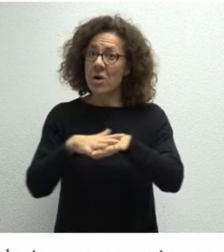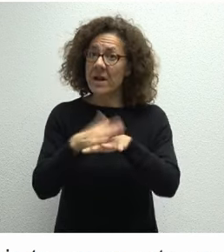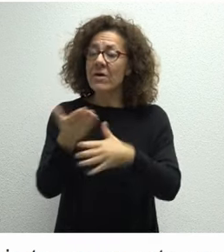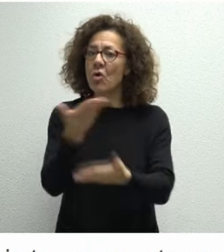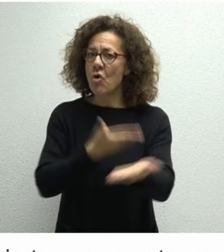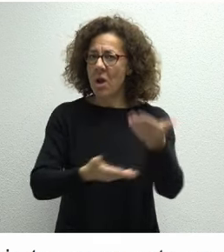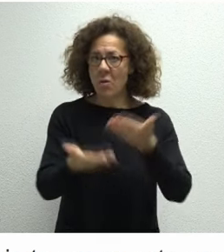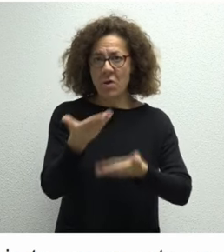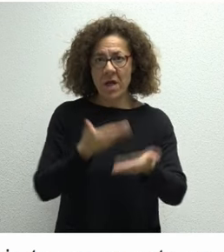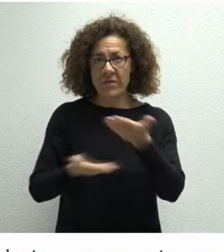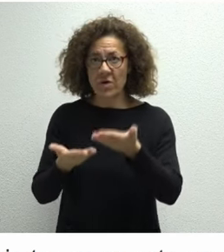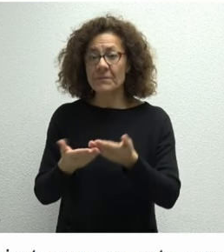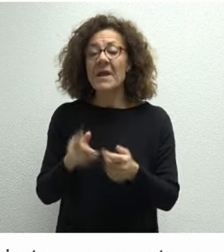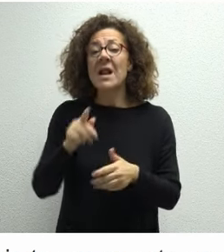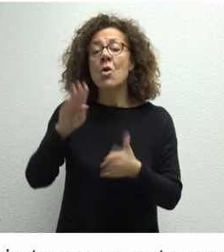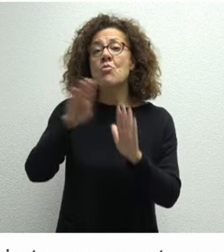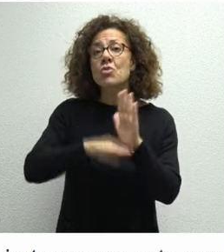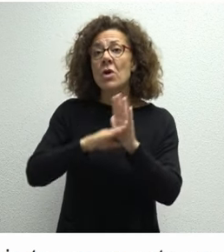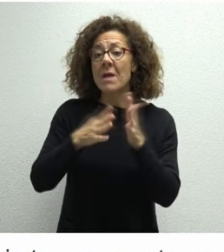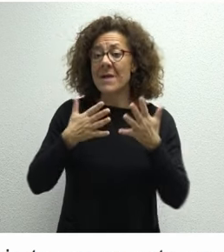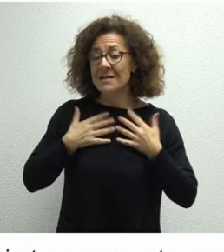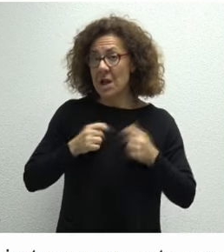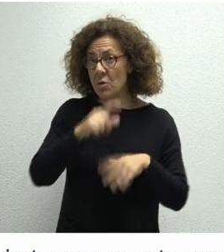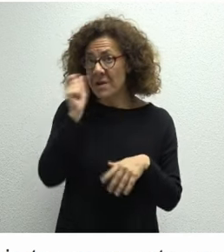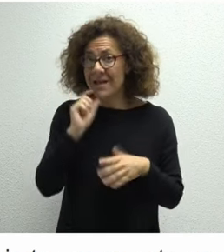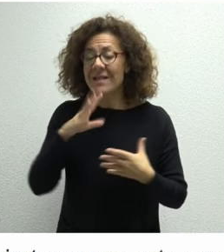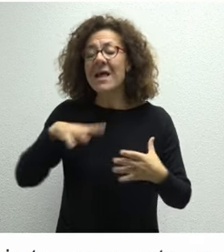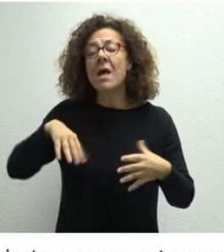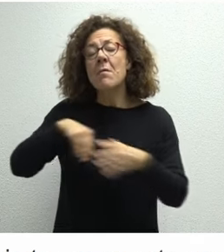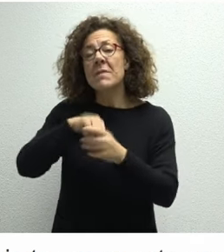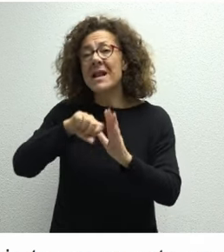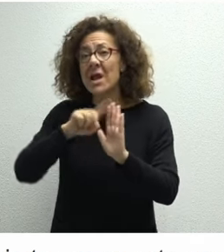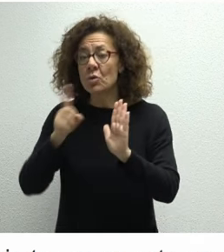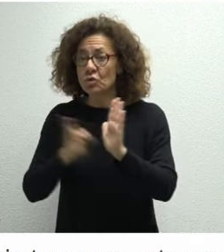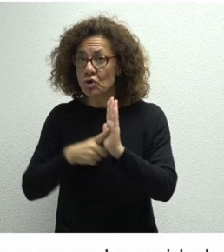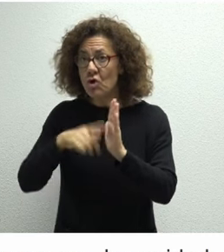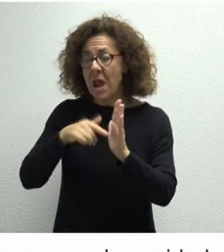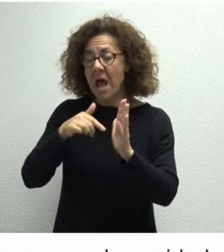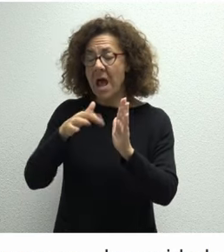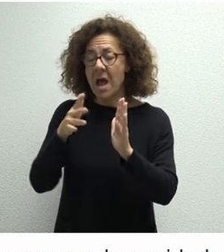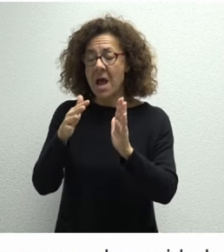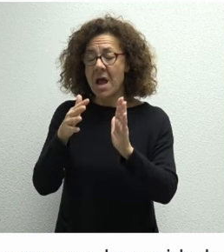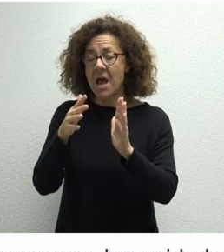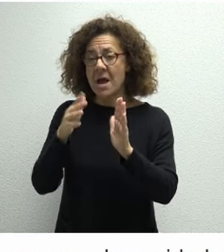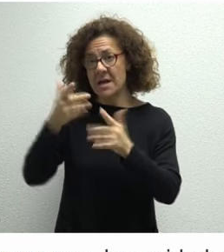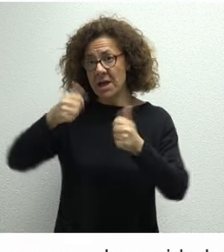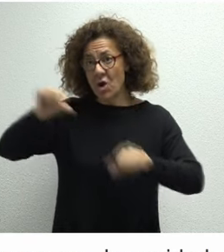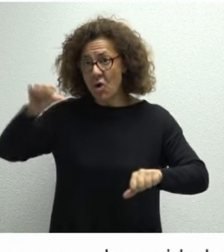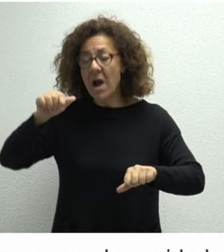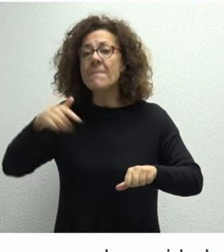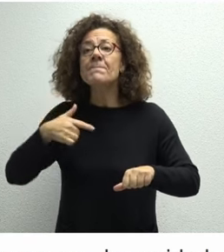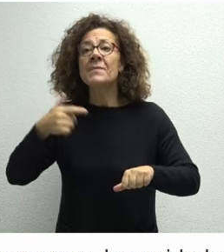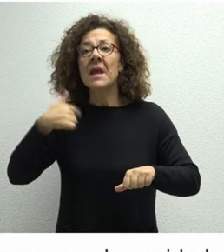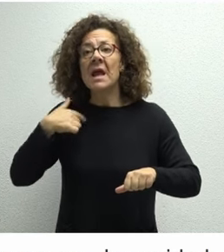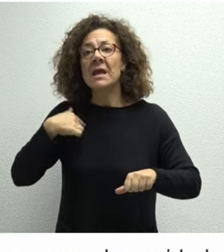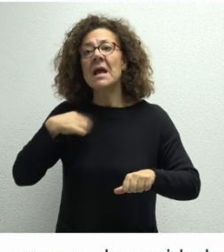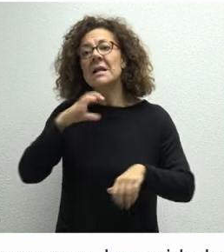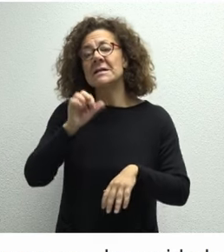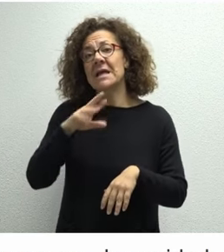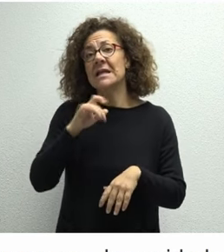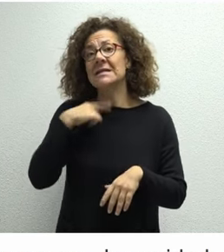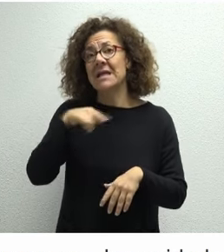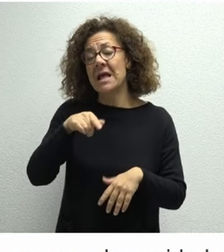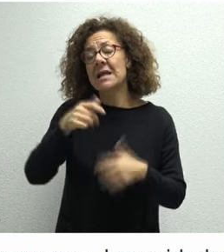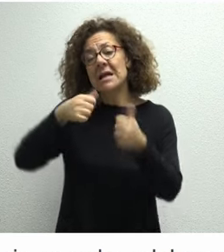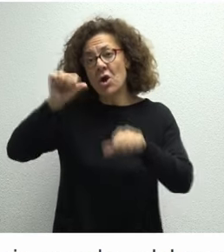colaboración entre el programa de salud mental de plena inclusión La Rioja y las unidades de salud mental del seris de Rioja